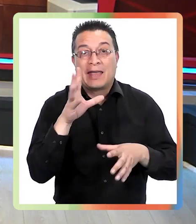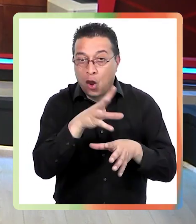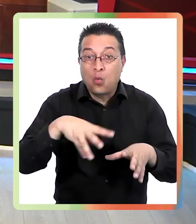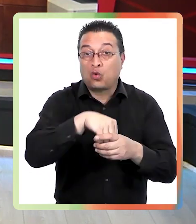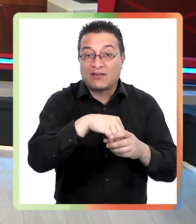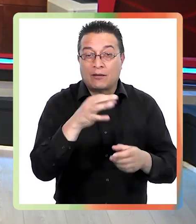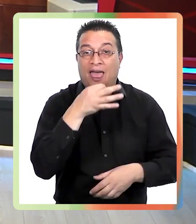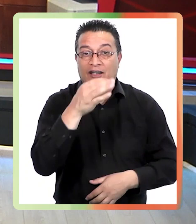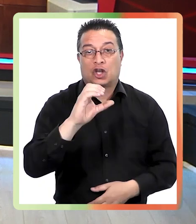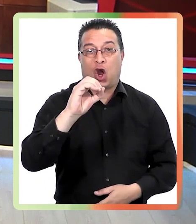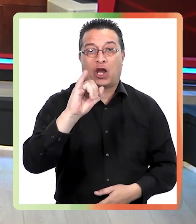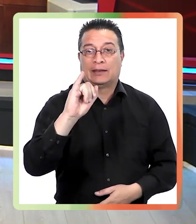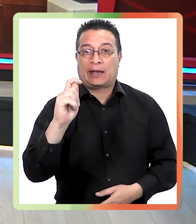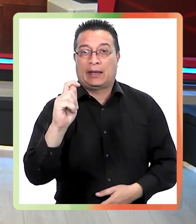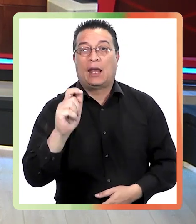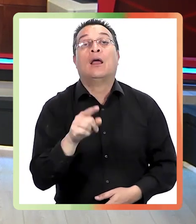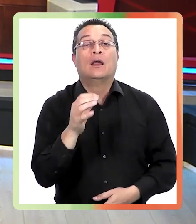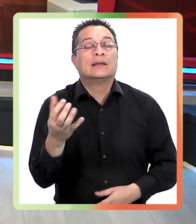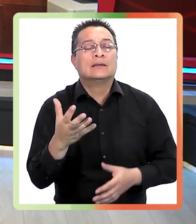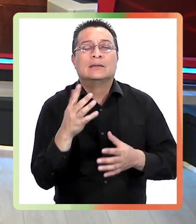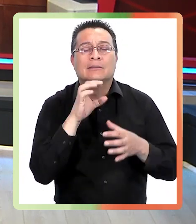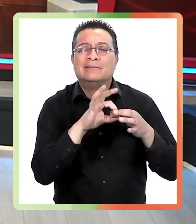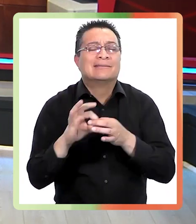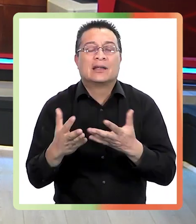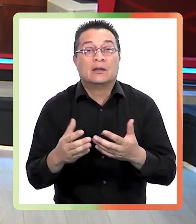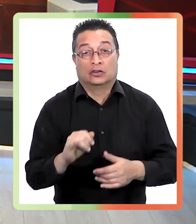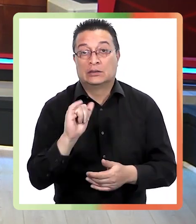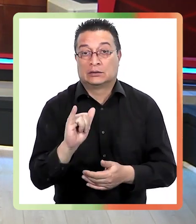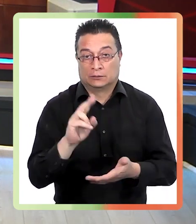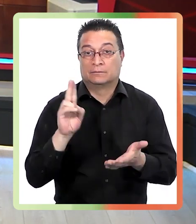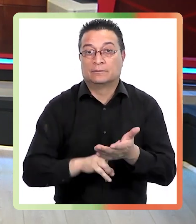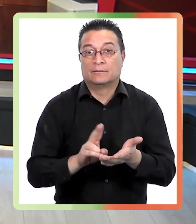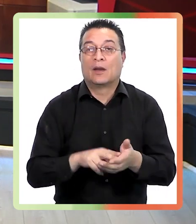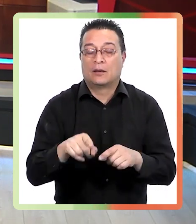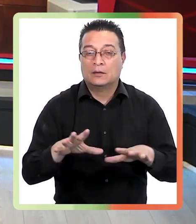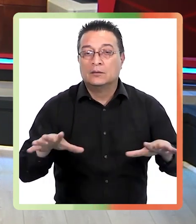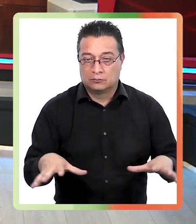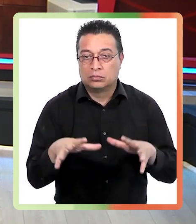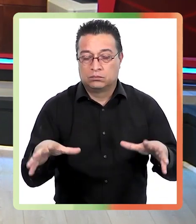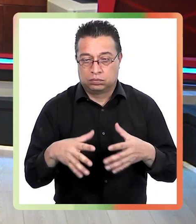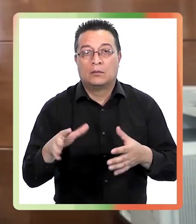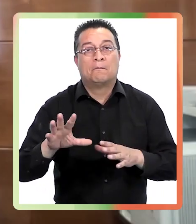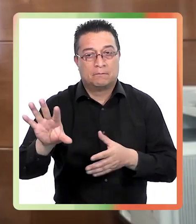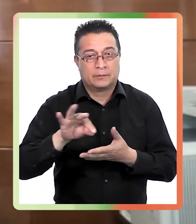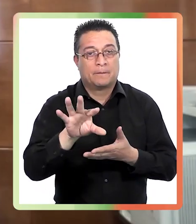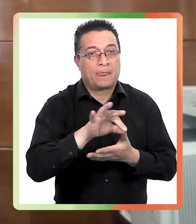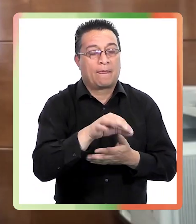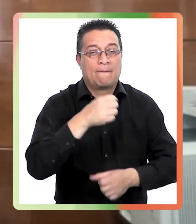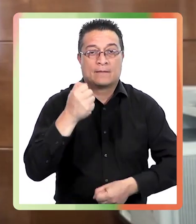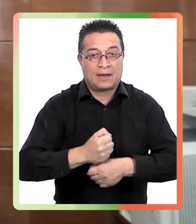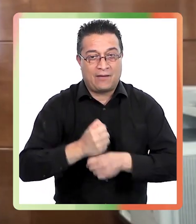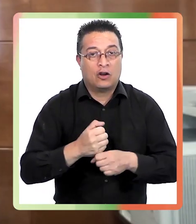recuperación inclusiva, como ha dicho la OIT, ¿verdad? ¿En qué consiste aquello? Sí, efectivamente tenemos una tarea que es recuperar